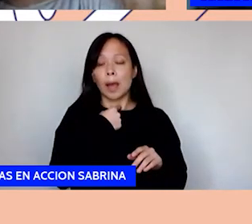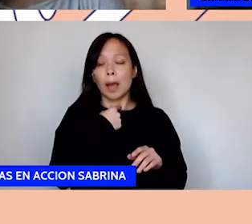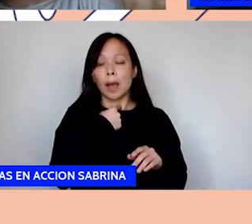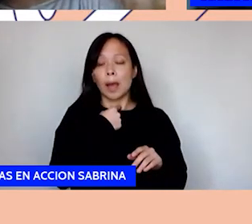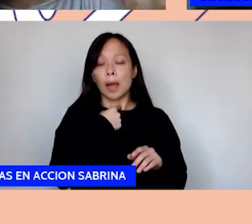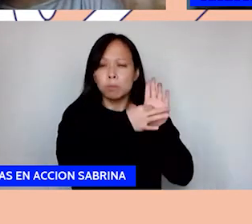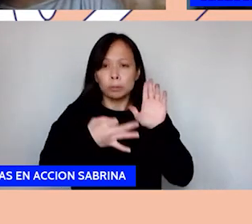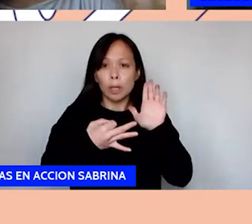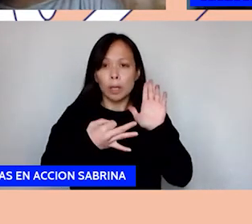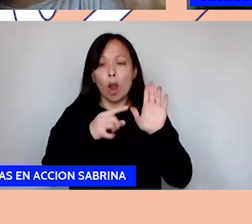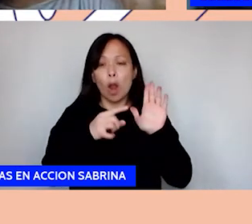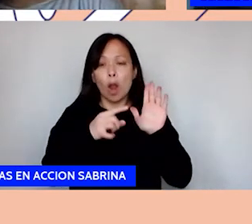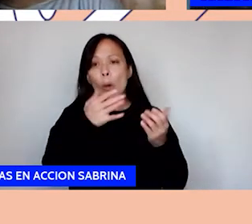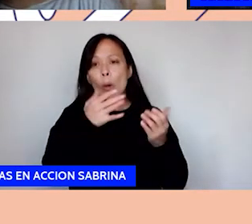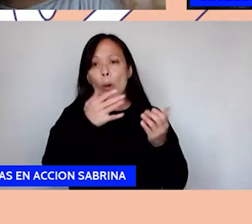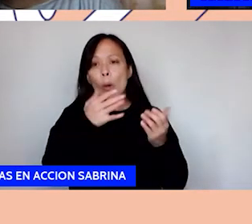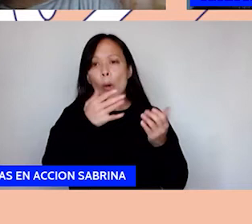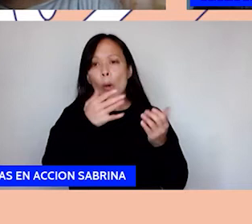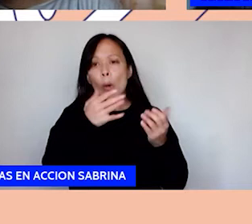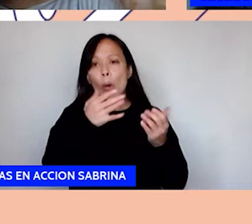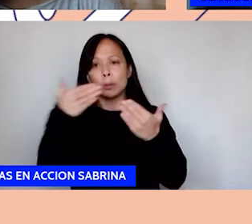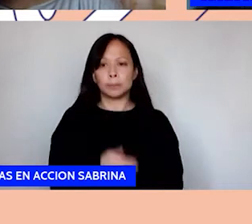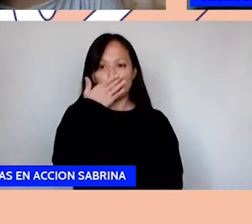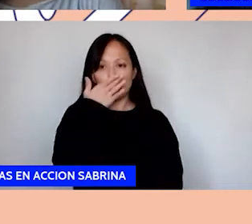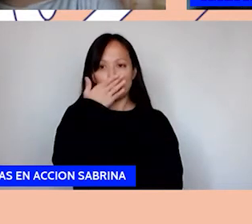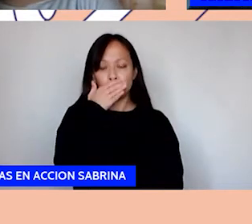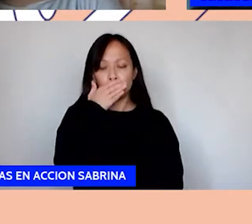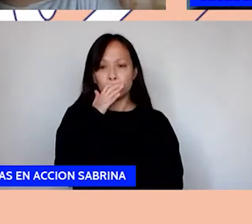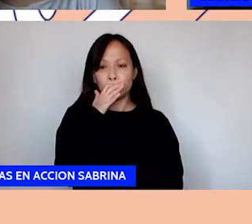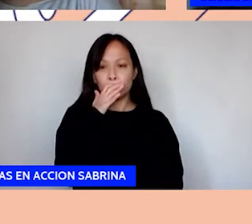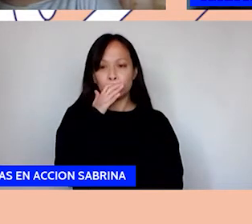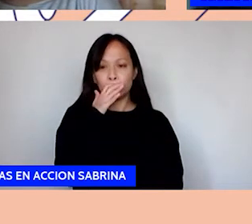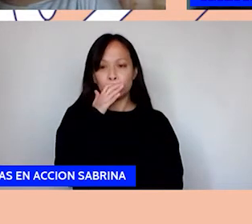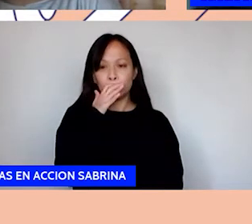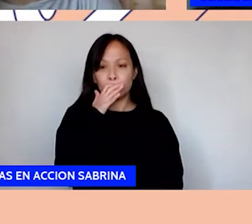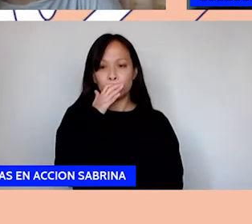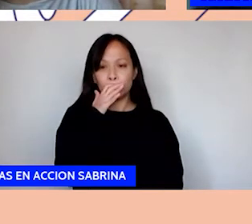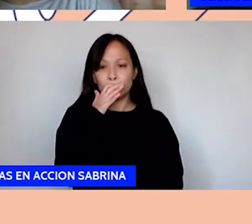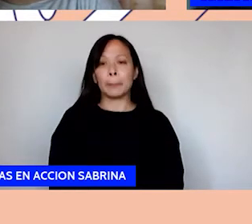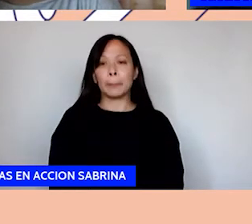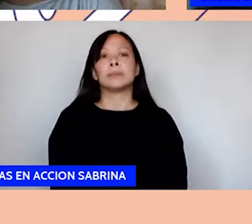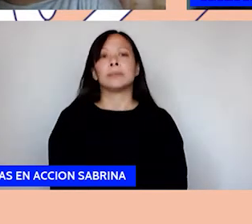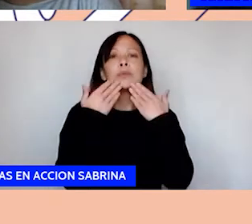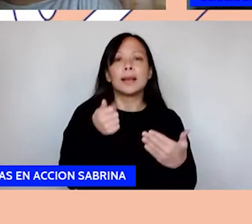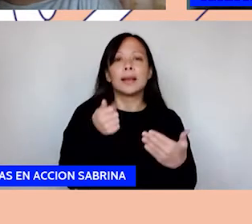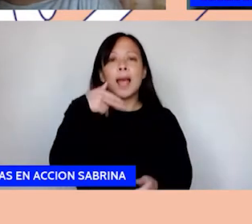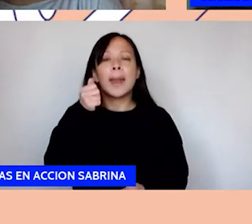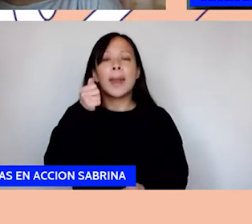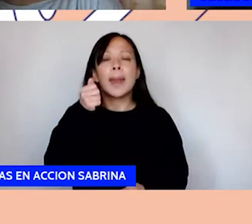Muchas gracias, Ana Laura. Me parece increíble todo lo que están haciendo. Creo que tienes, o sea, muchísima